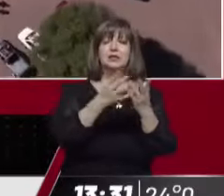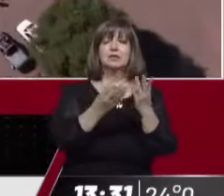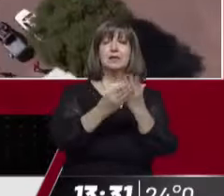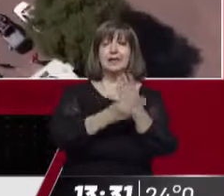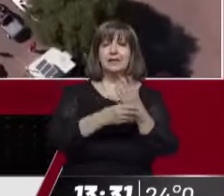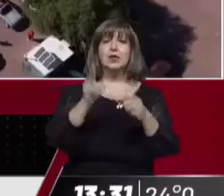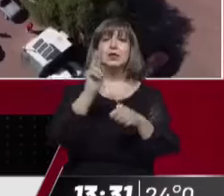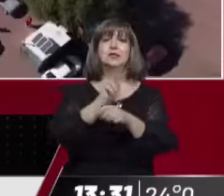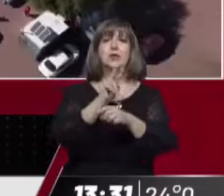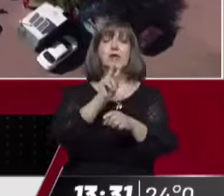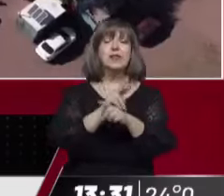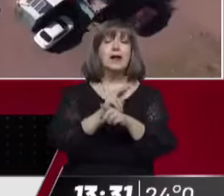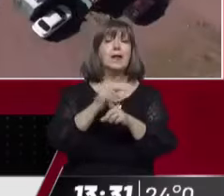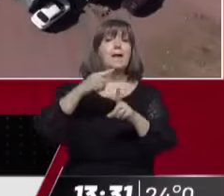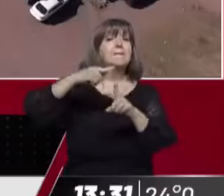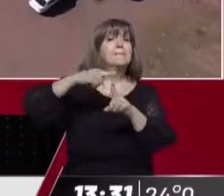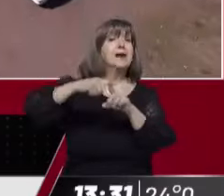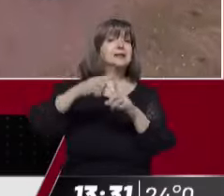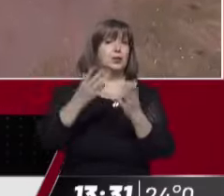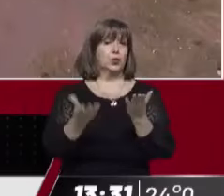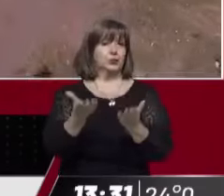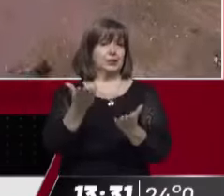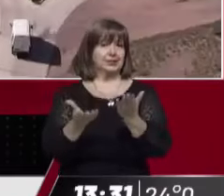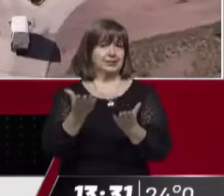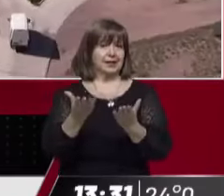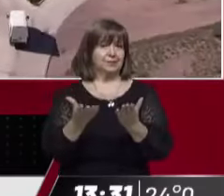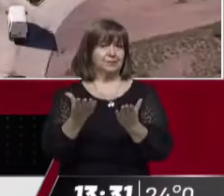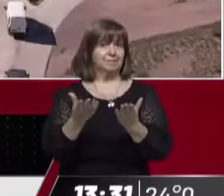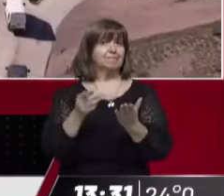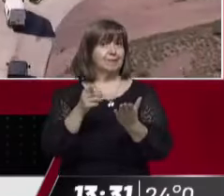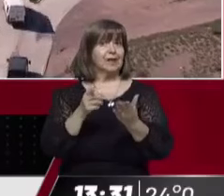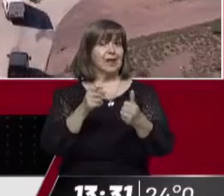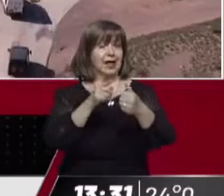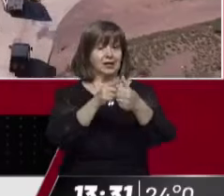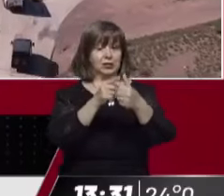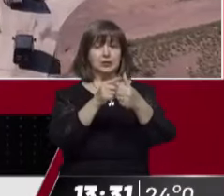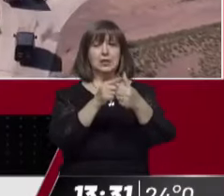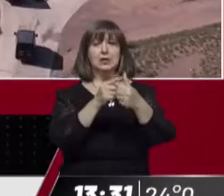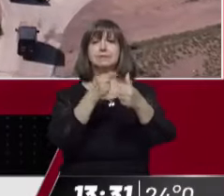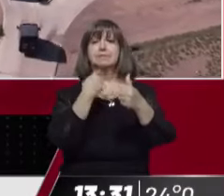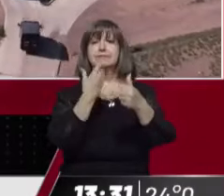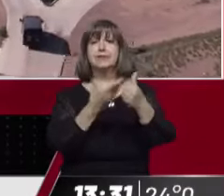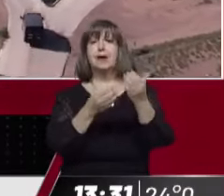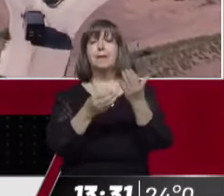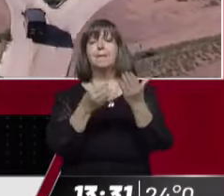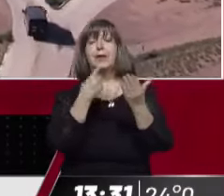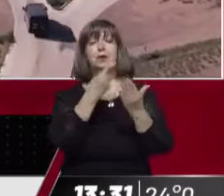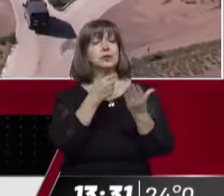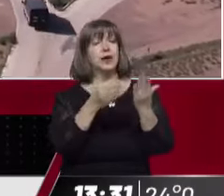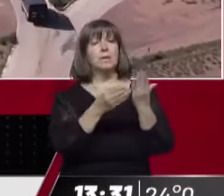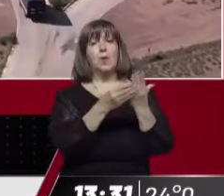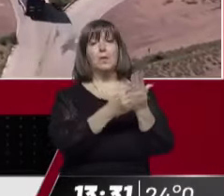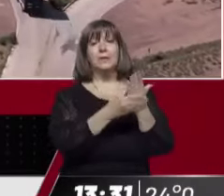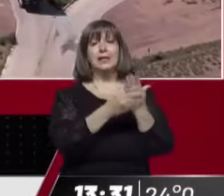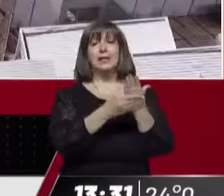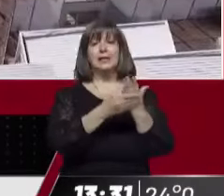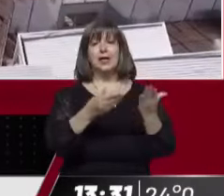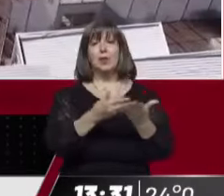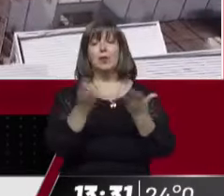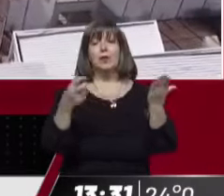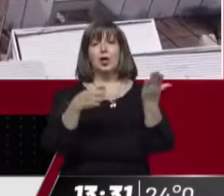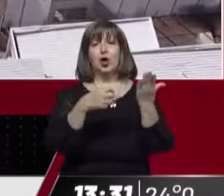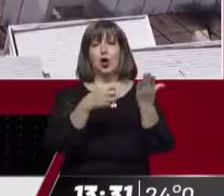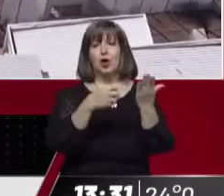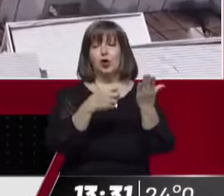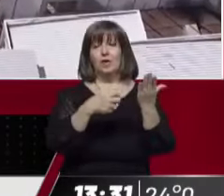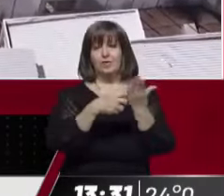Justicia, y estamos con ese seguimiento encima del Ministerio Público Fiscal, exigiéndole también a los fiscales